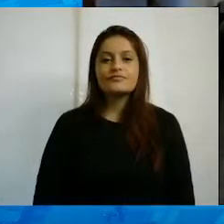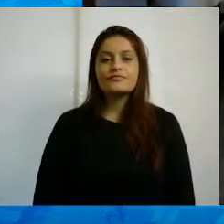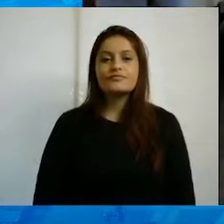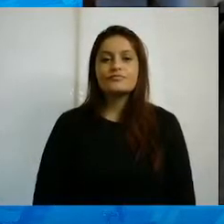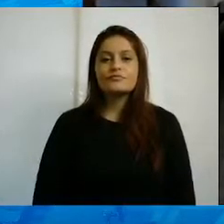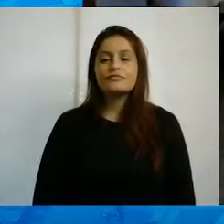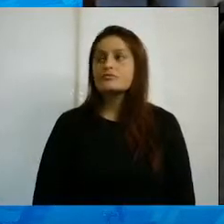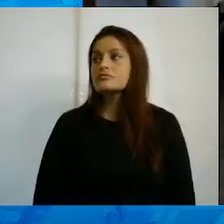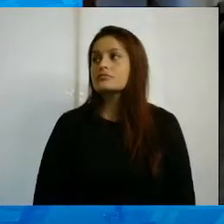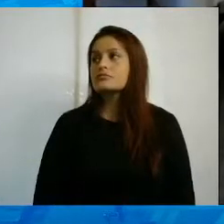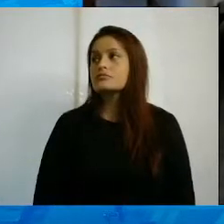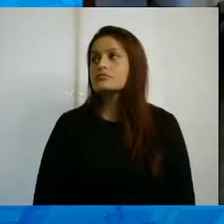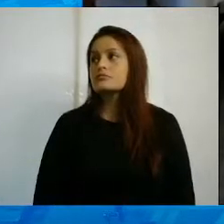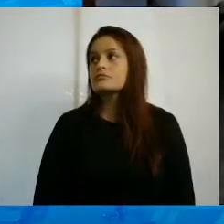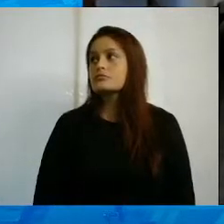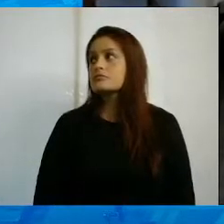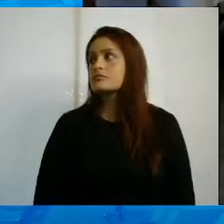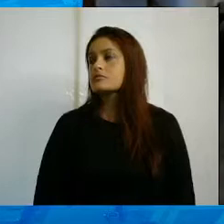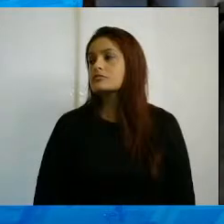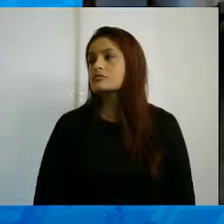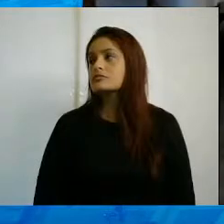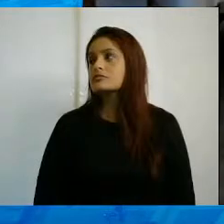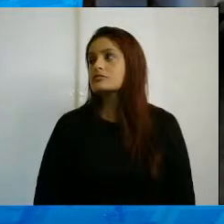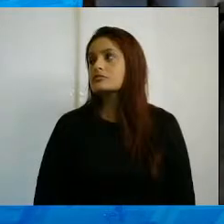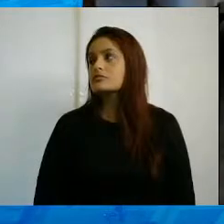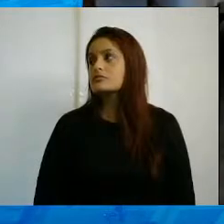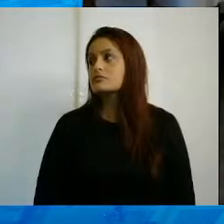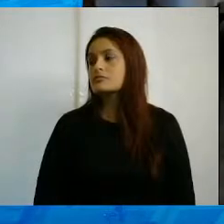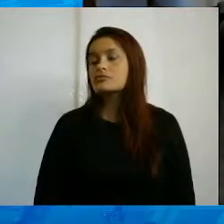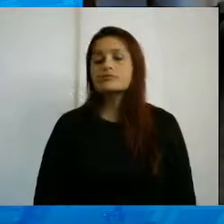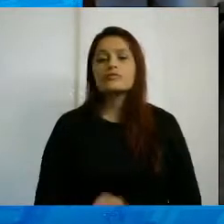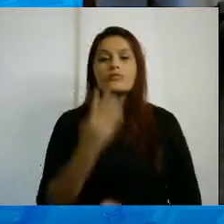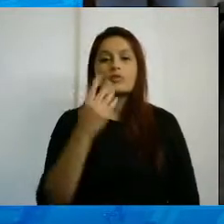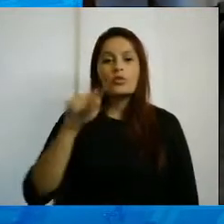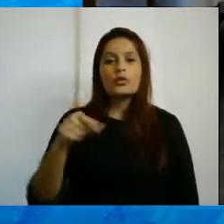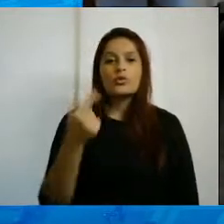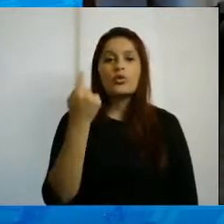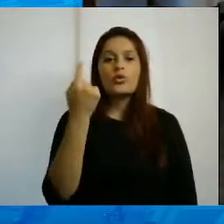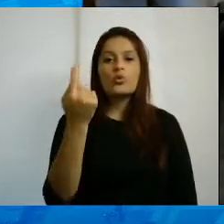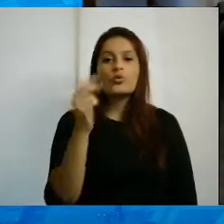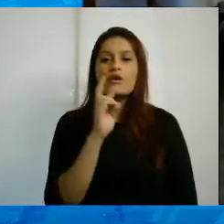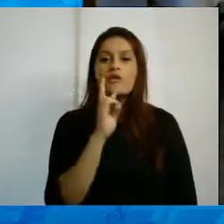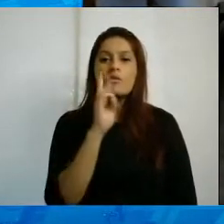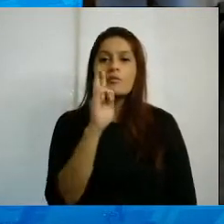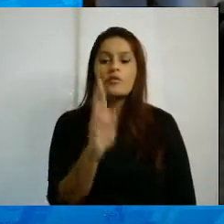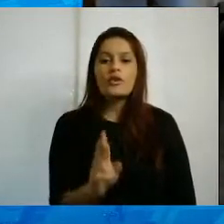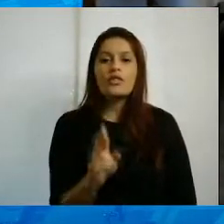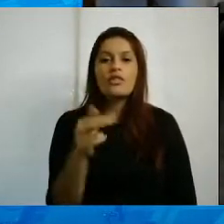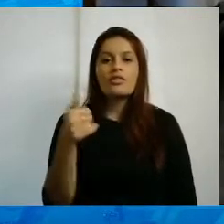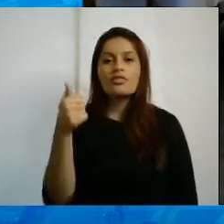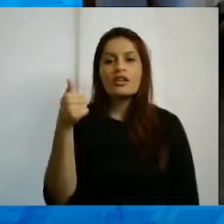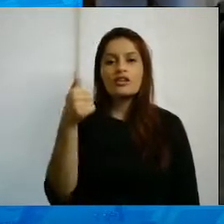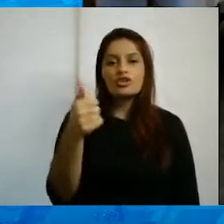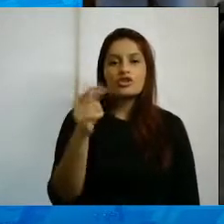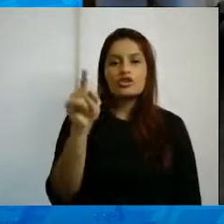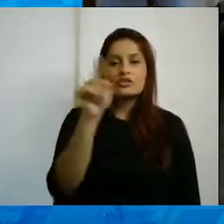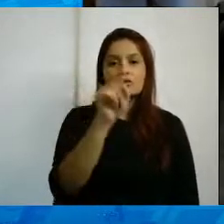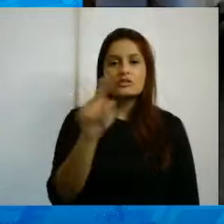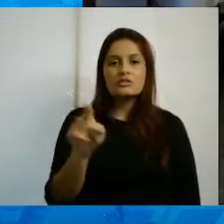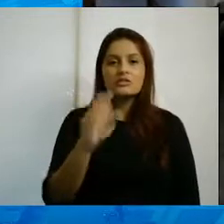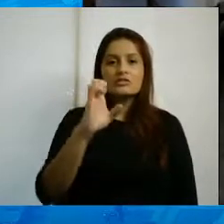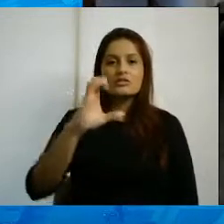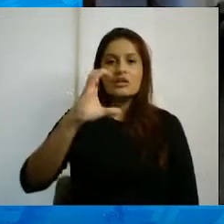El punto 4.1 corresponde a la licitación de recuperación de licencias de subsidio de incapacidad